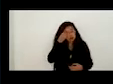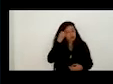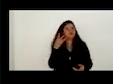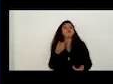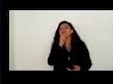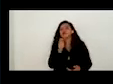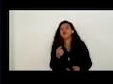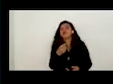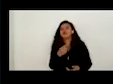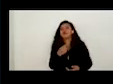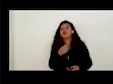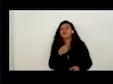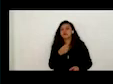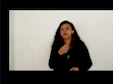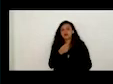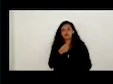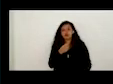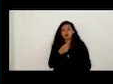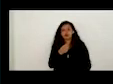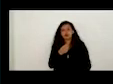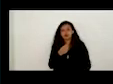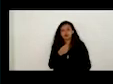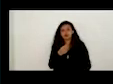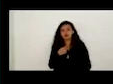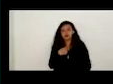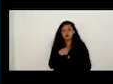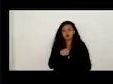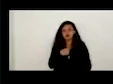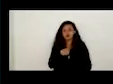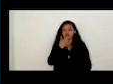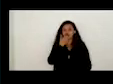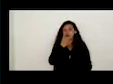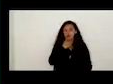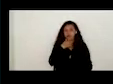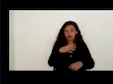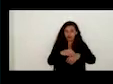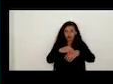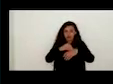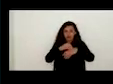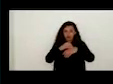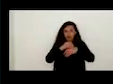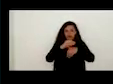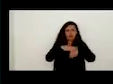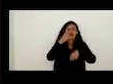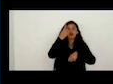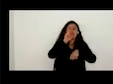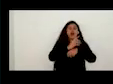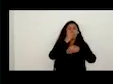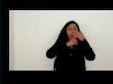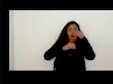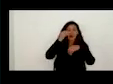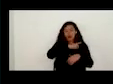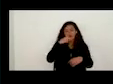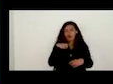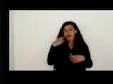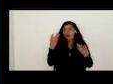sobrepaso la cantidad de carbohidratos o azúcares que debo de consumir en un día, lo más probable